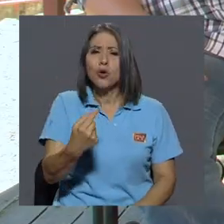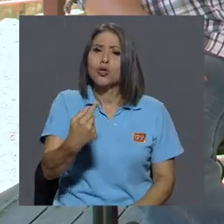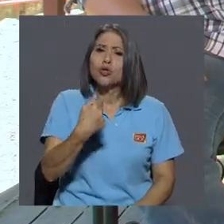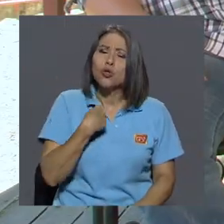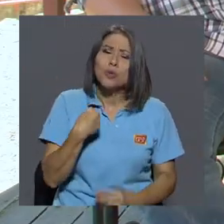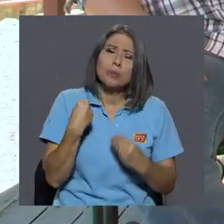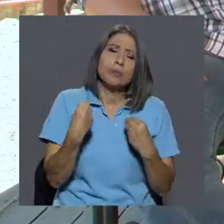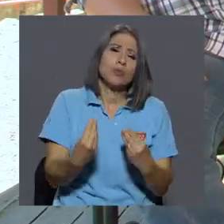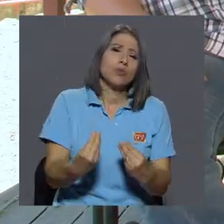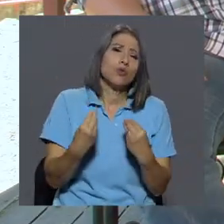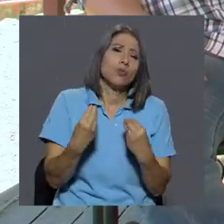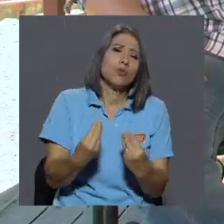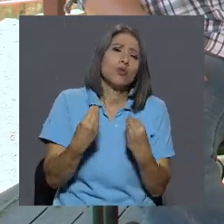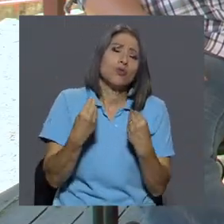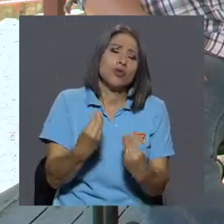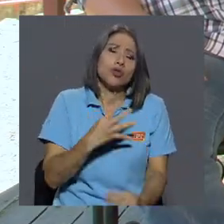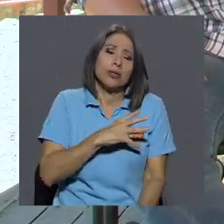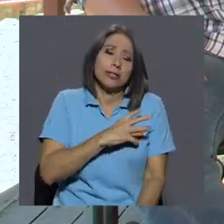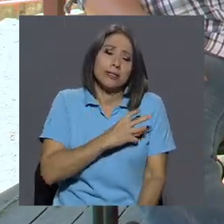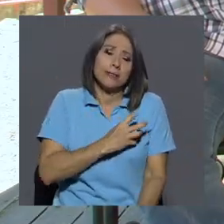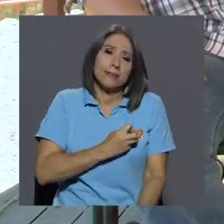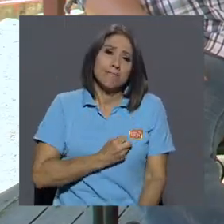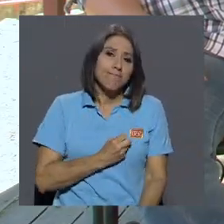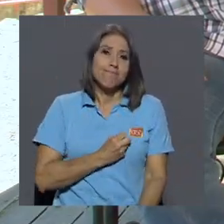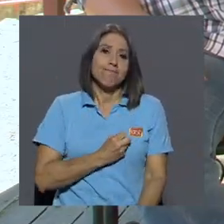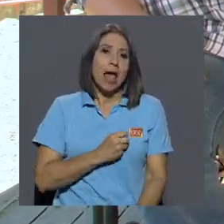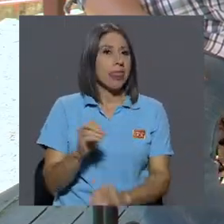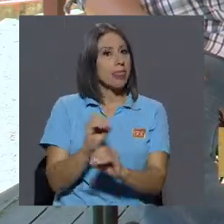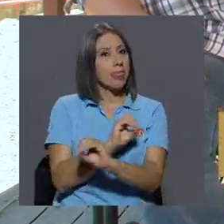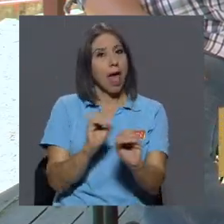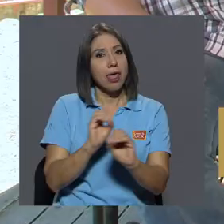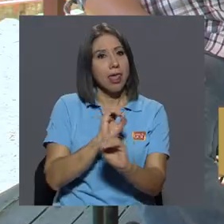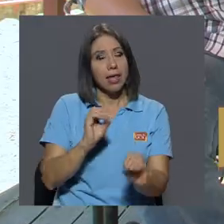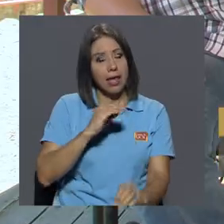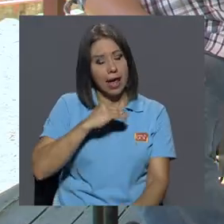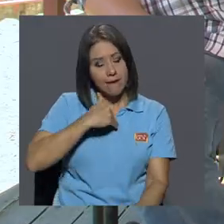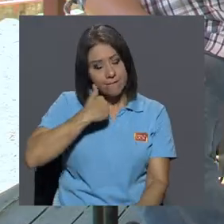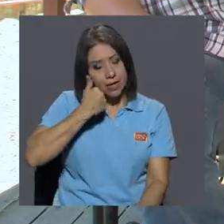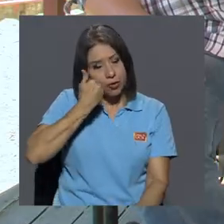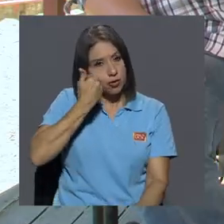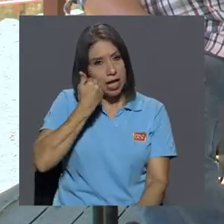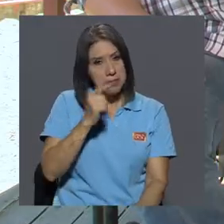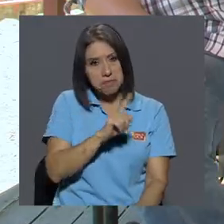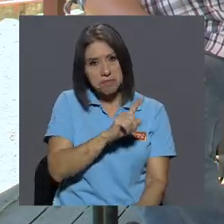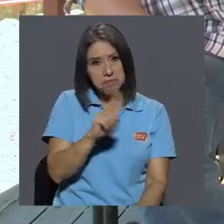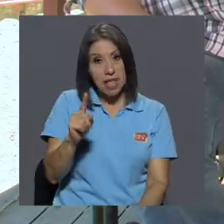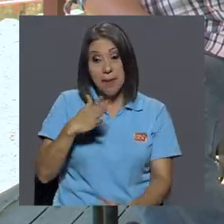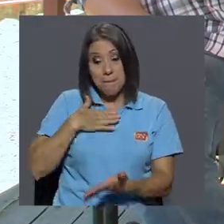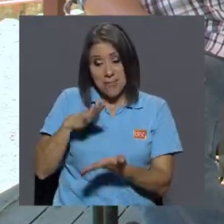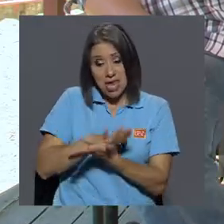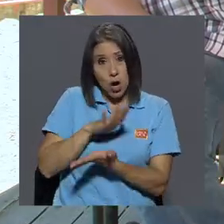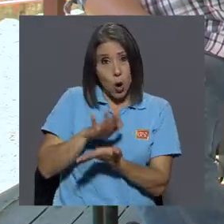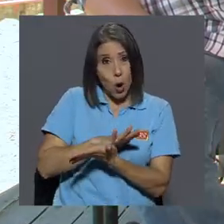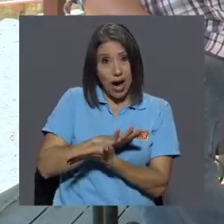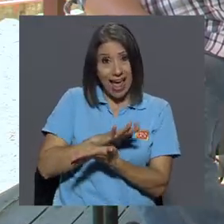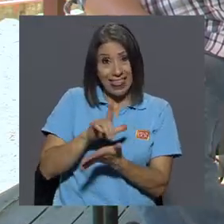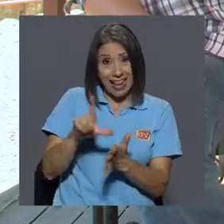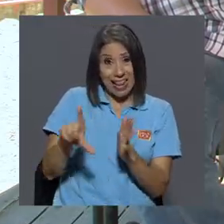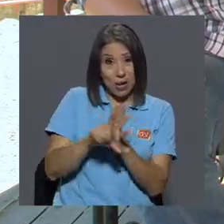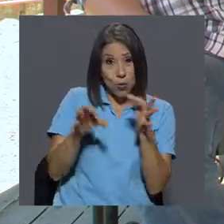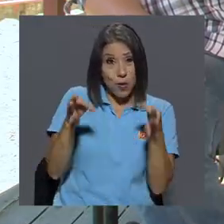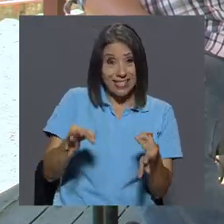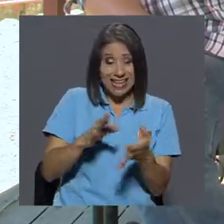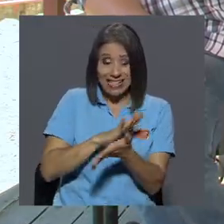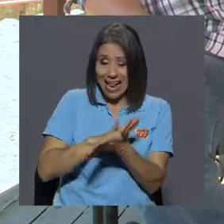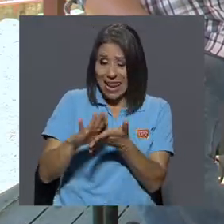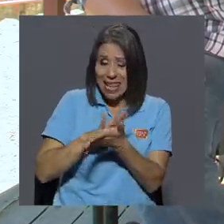mucho, mucho, mucho de qué arrepentirme, nada de qué avergonzarme. En mi hoja de delincuencia está limpia, total y